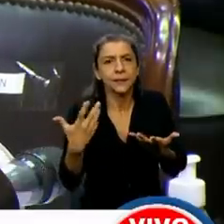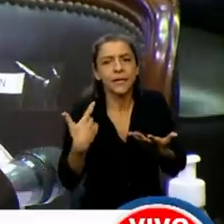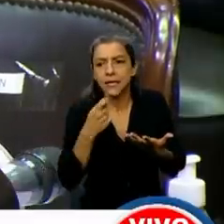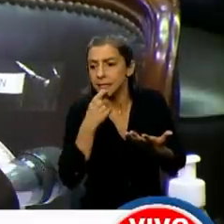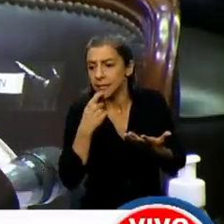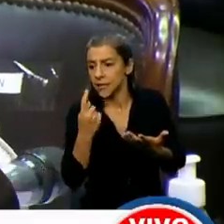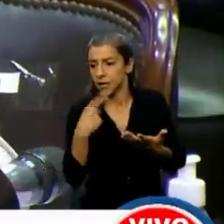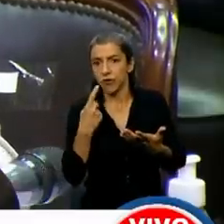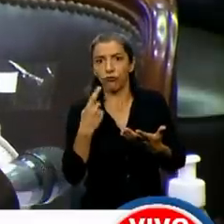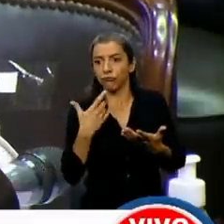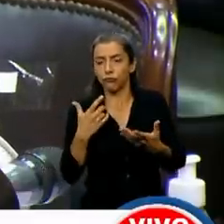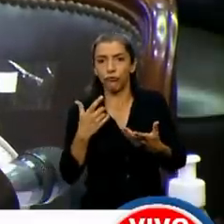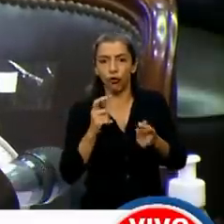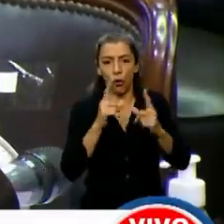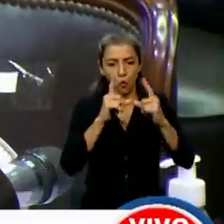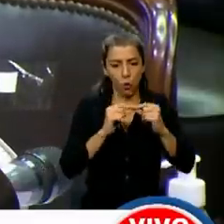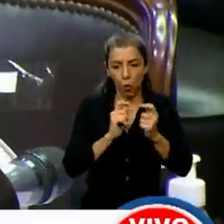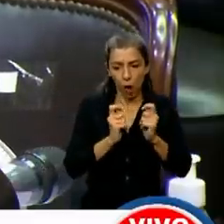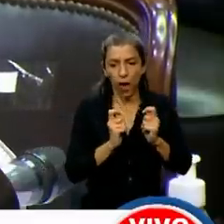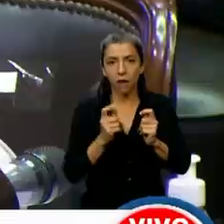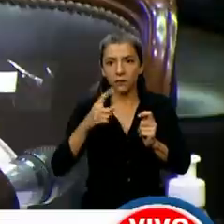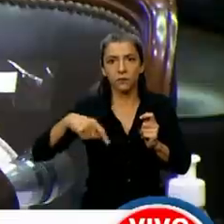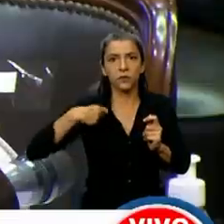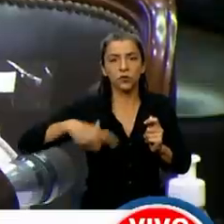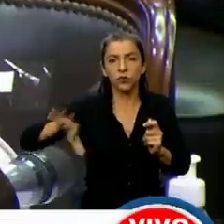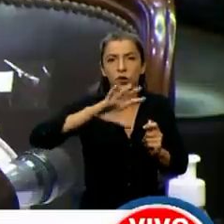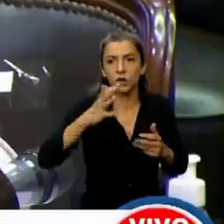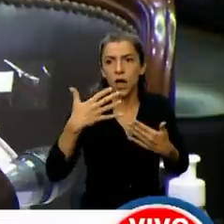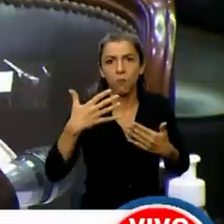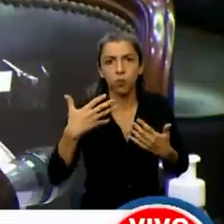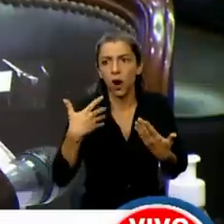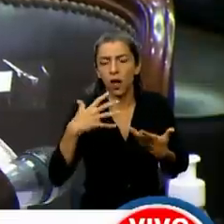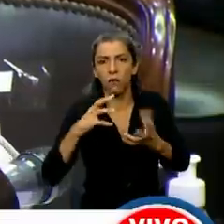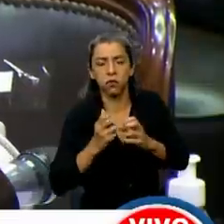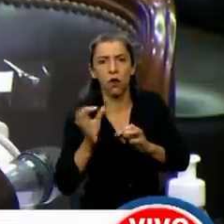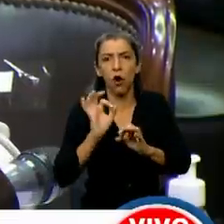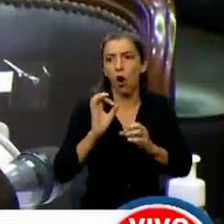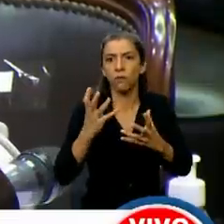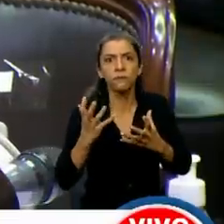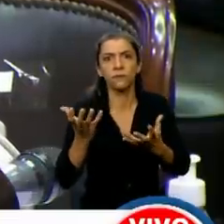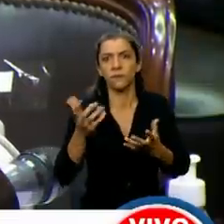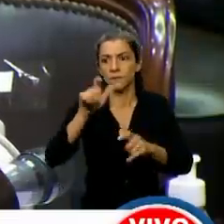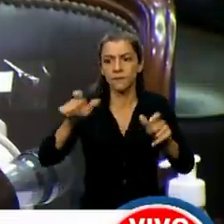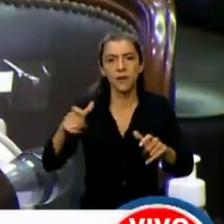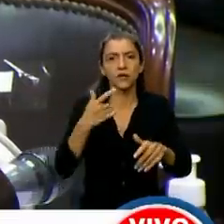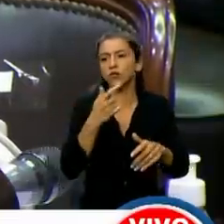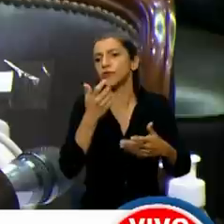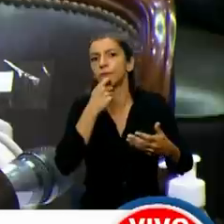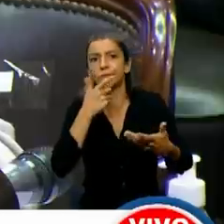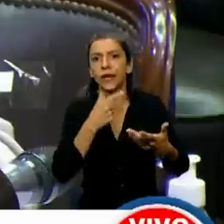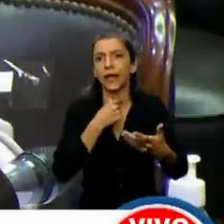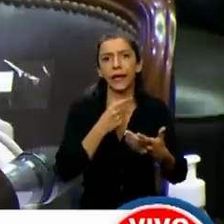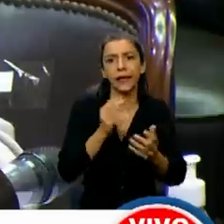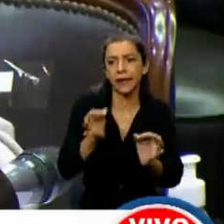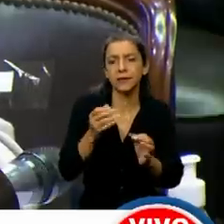estamos hablando de cómo van a ser los trabajadores que quieren saber si su salario les va a